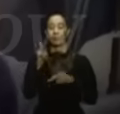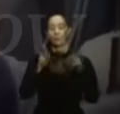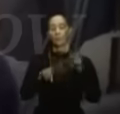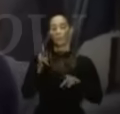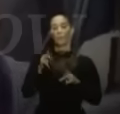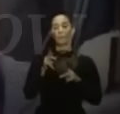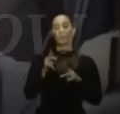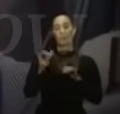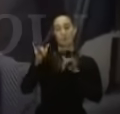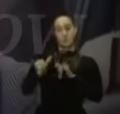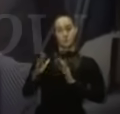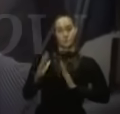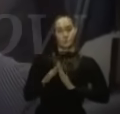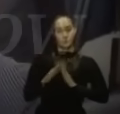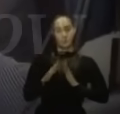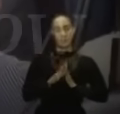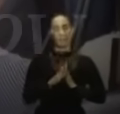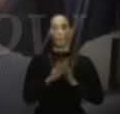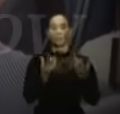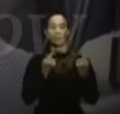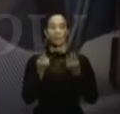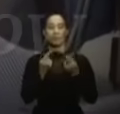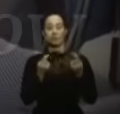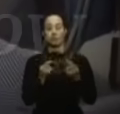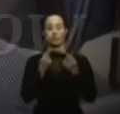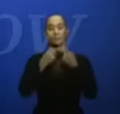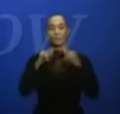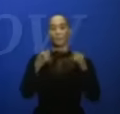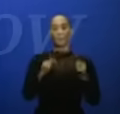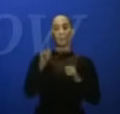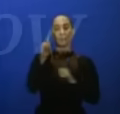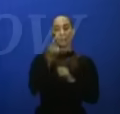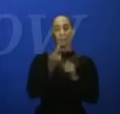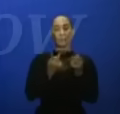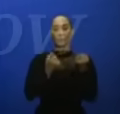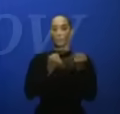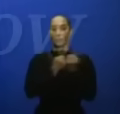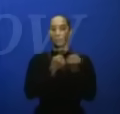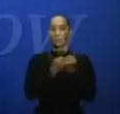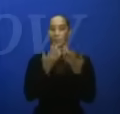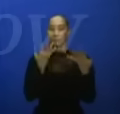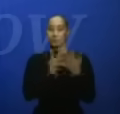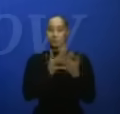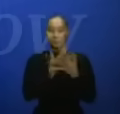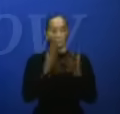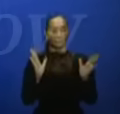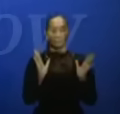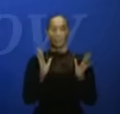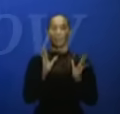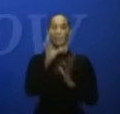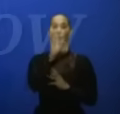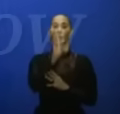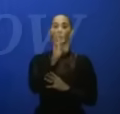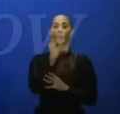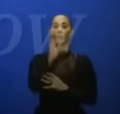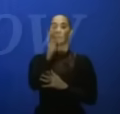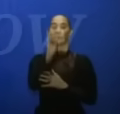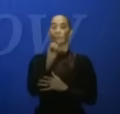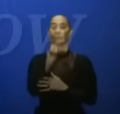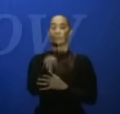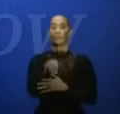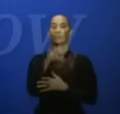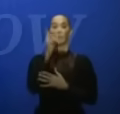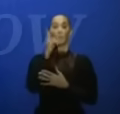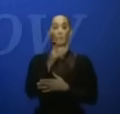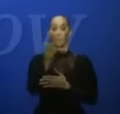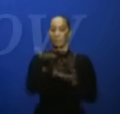gente se quede en su casa, y lo que hacen es que tratan de, su único aliado que tienen es el miedo. El 96% de los dominicanos